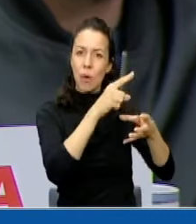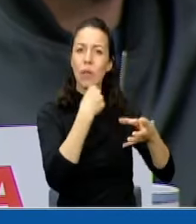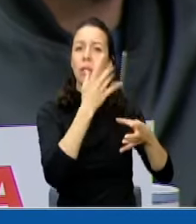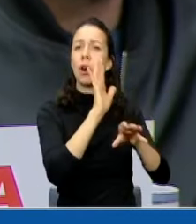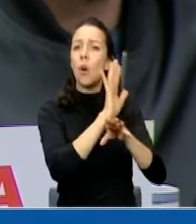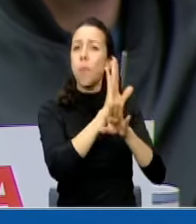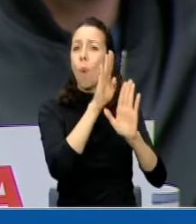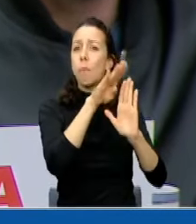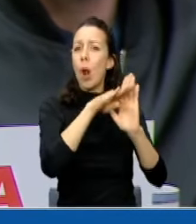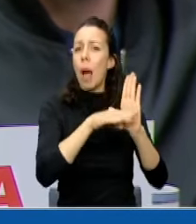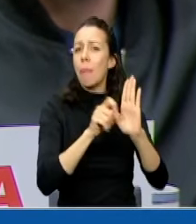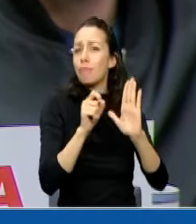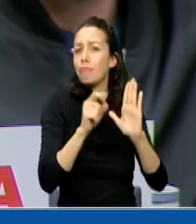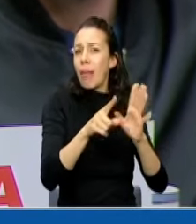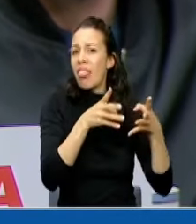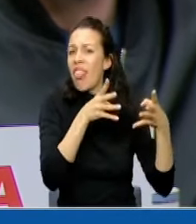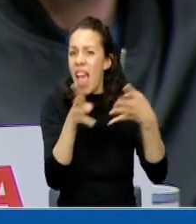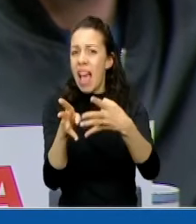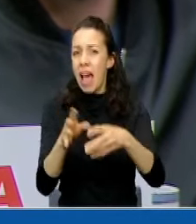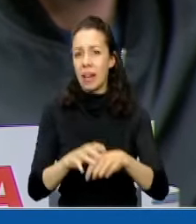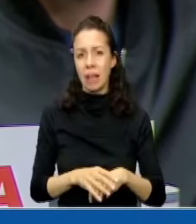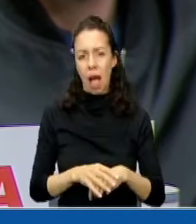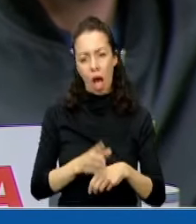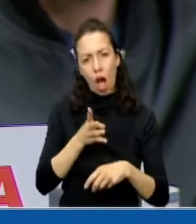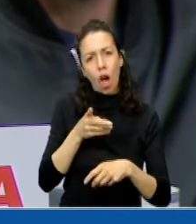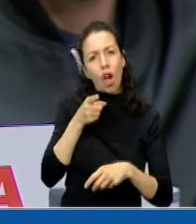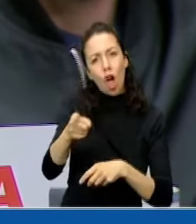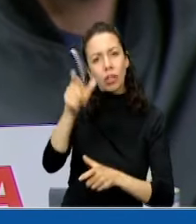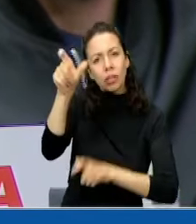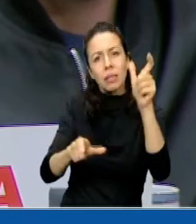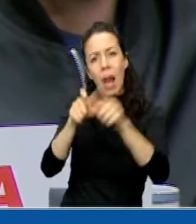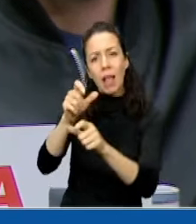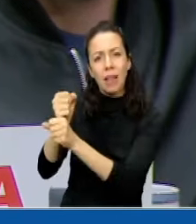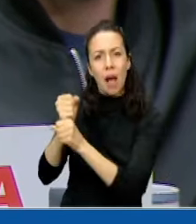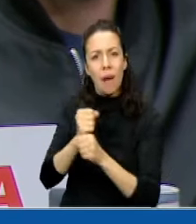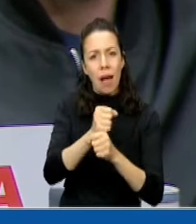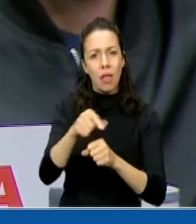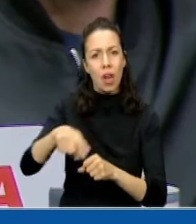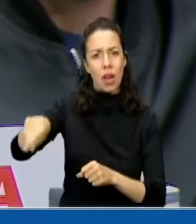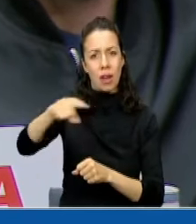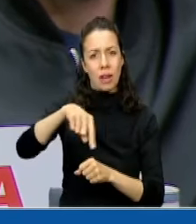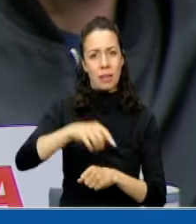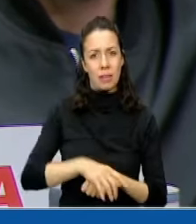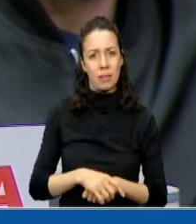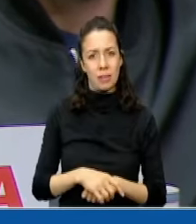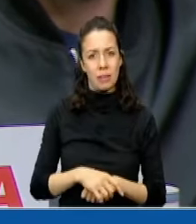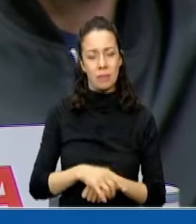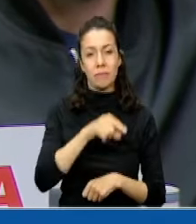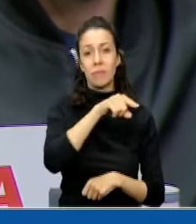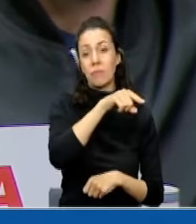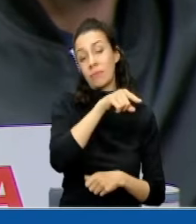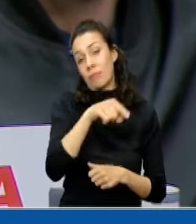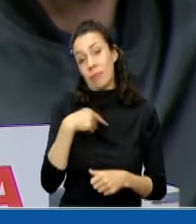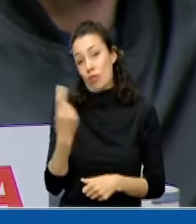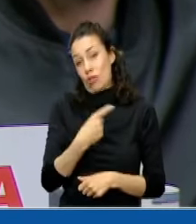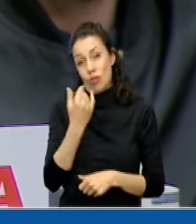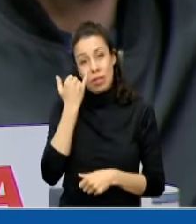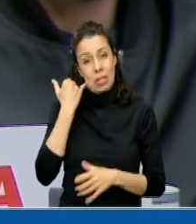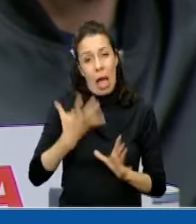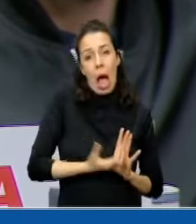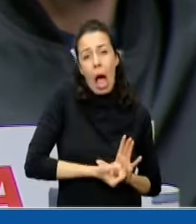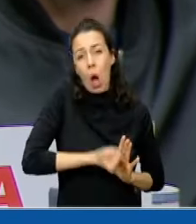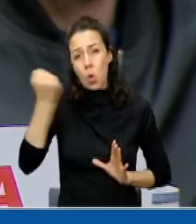de guerra contra la población trabajadora. Al ajuste que ya sufrimos de parte de